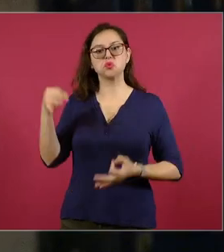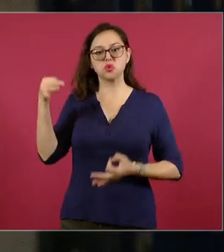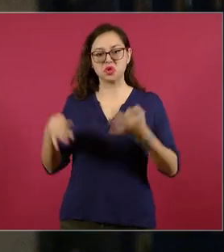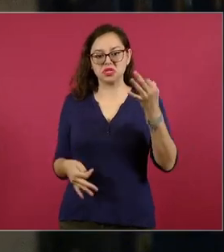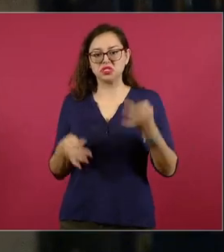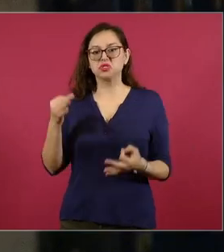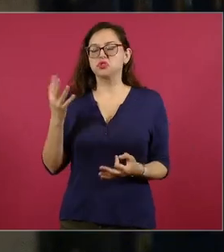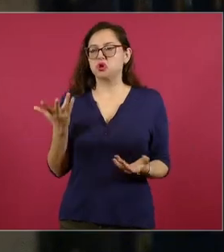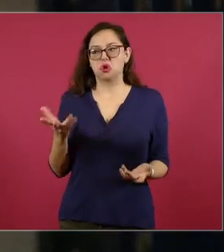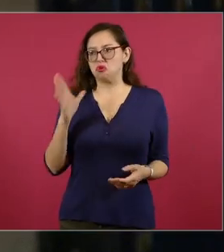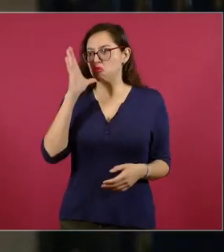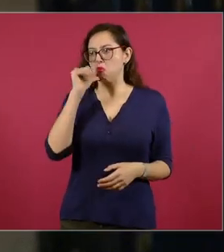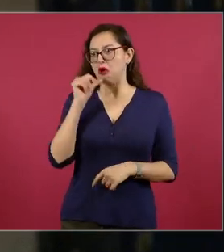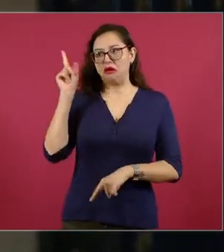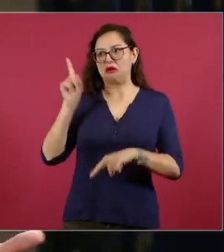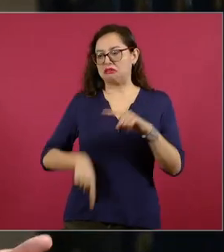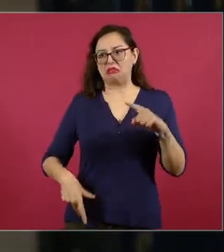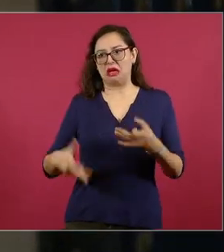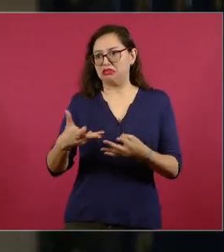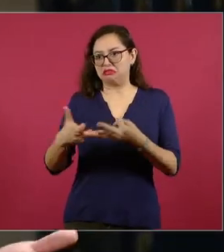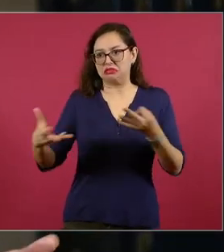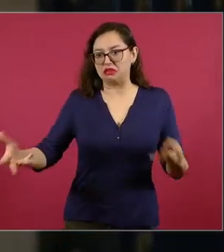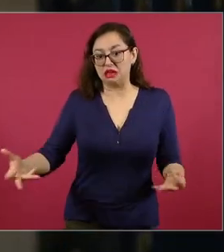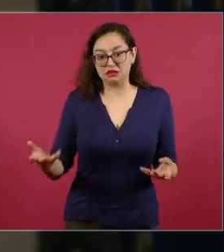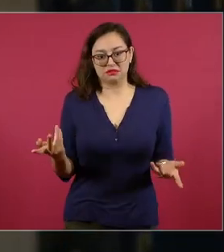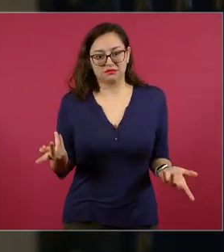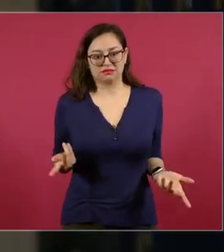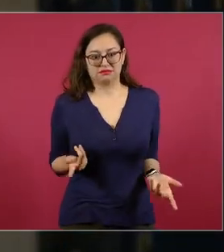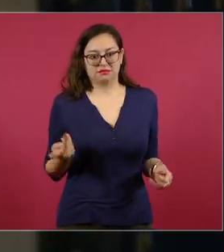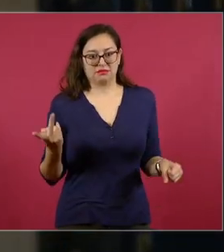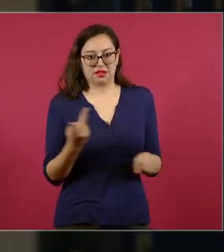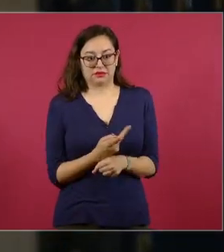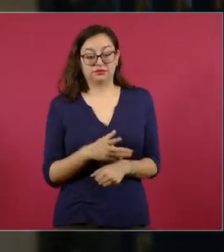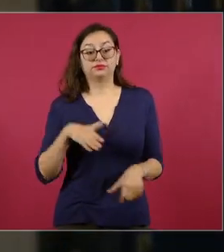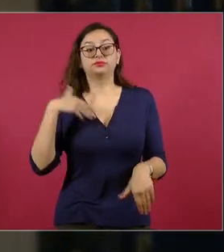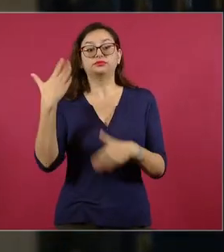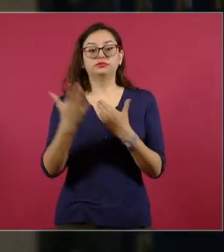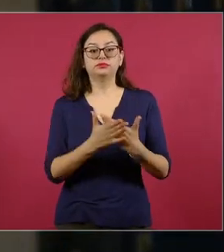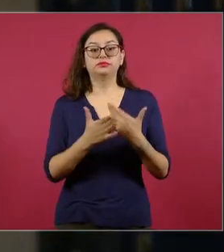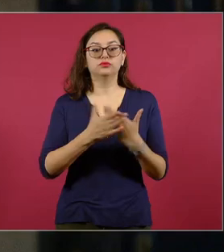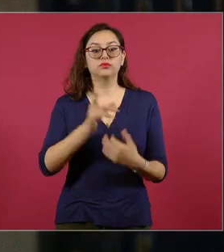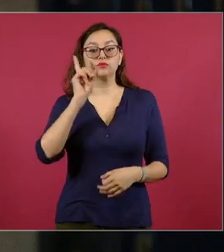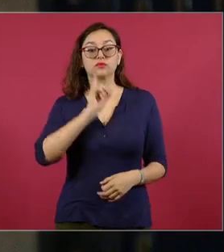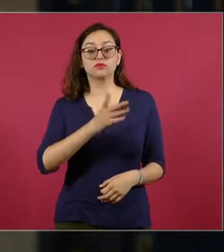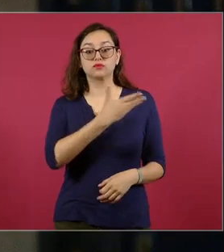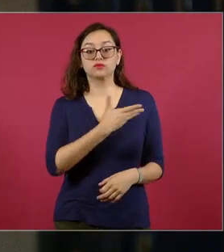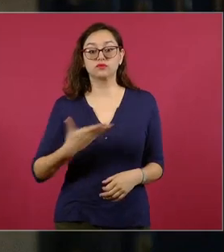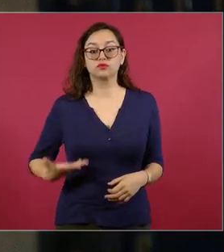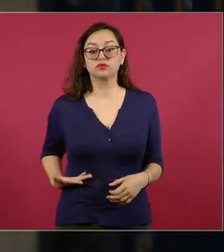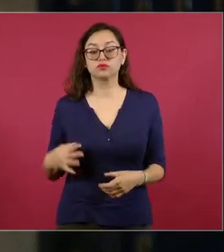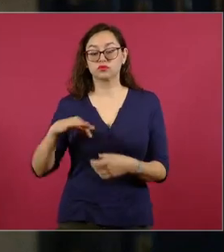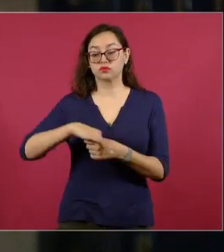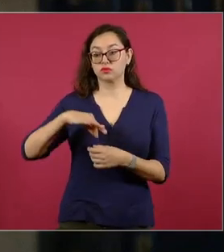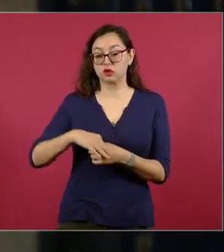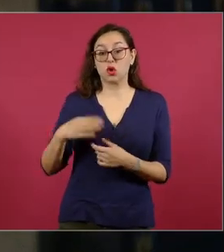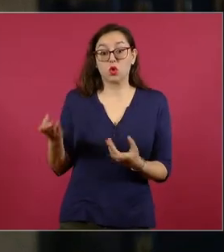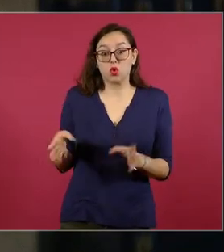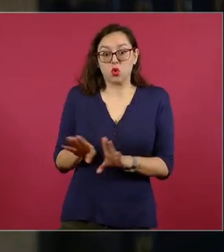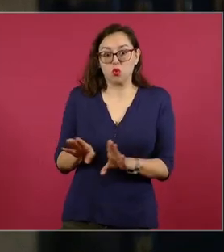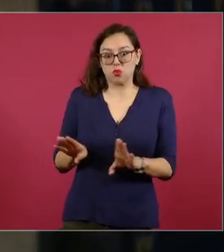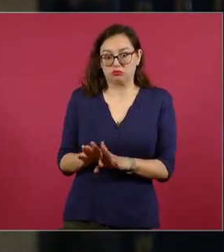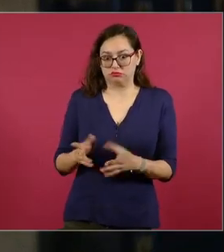jurídicas. ¿Esto pues será una herencia para la administración de la presidenta electa? ¿Va a